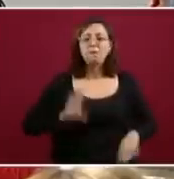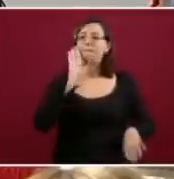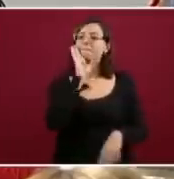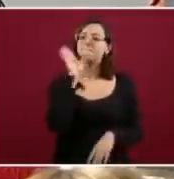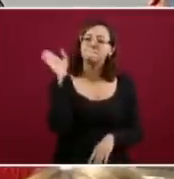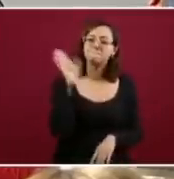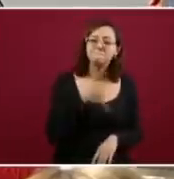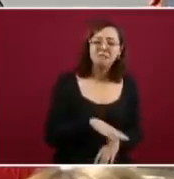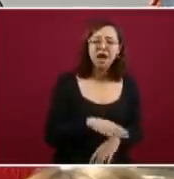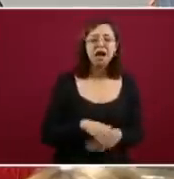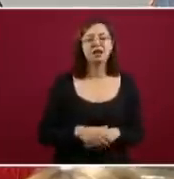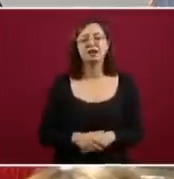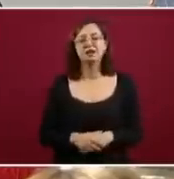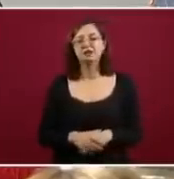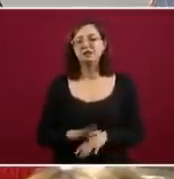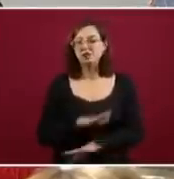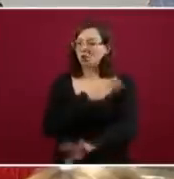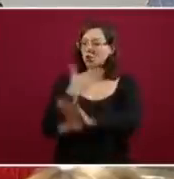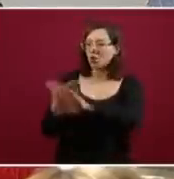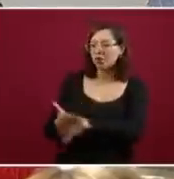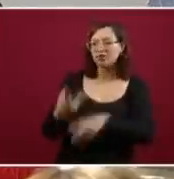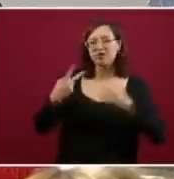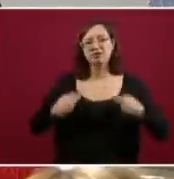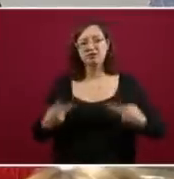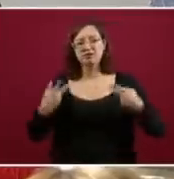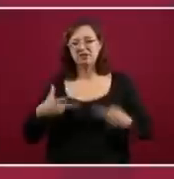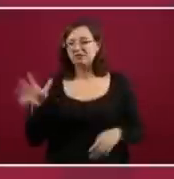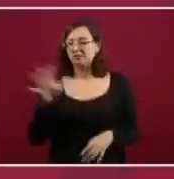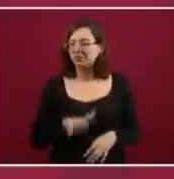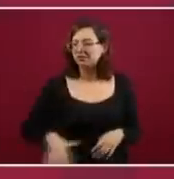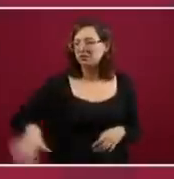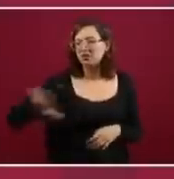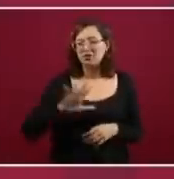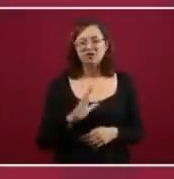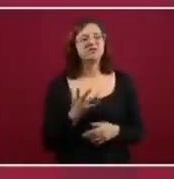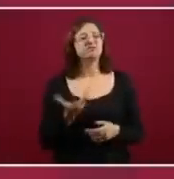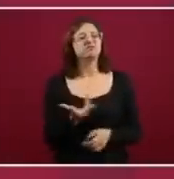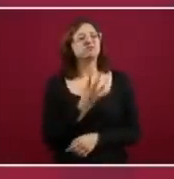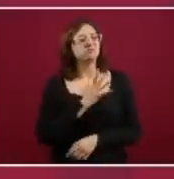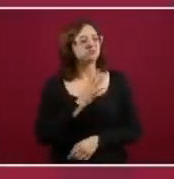la actitud es desde su necesidad